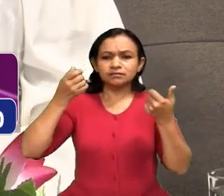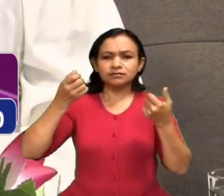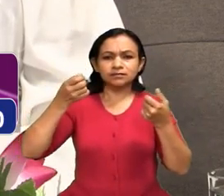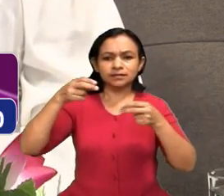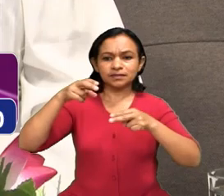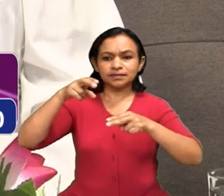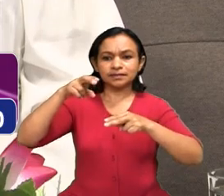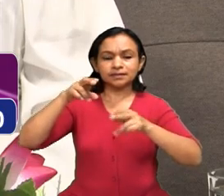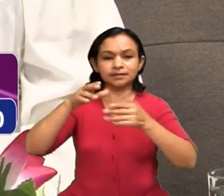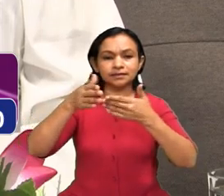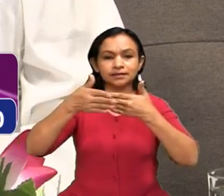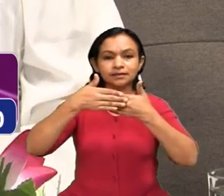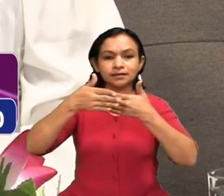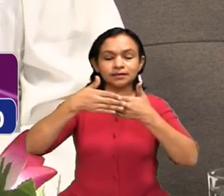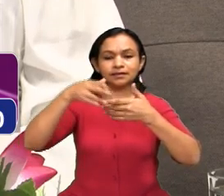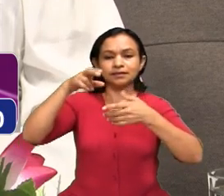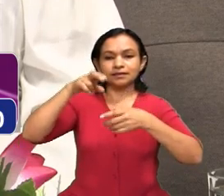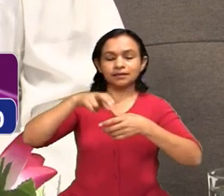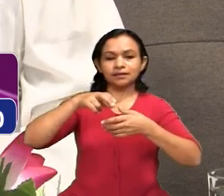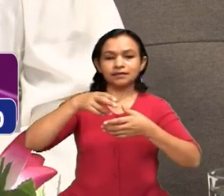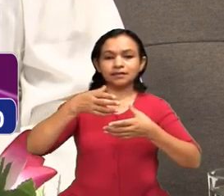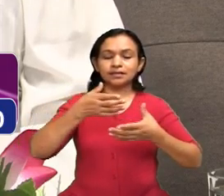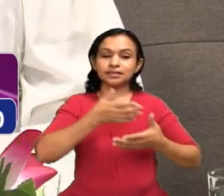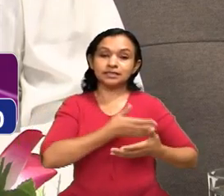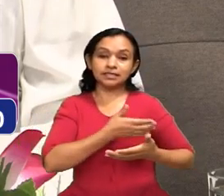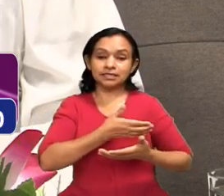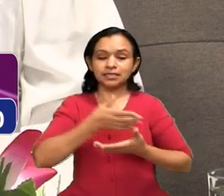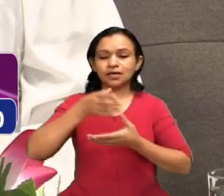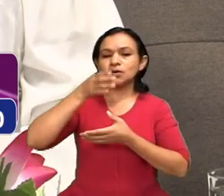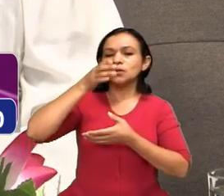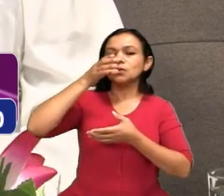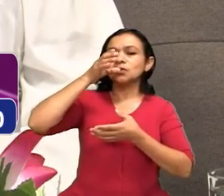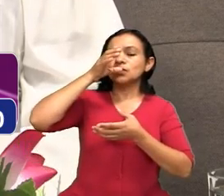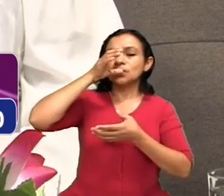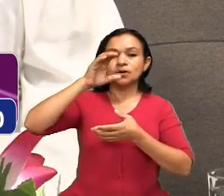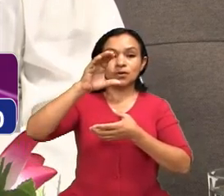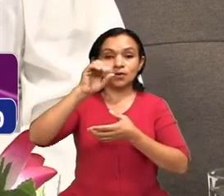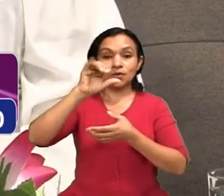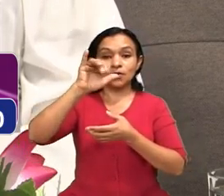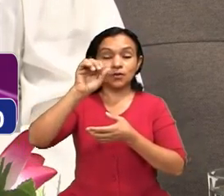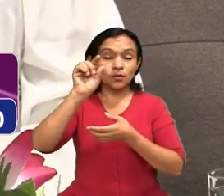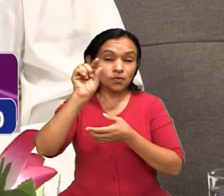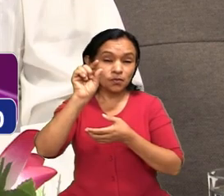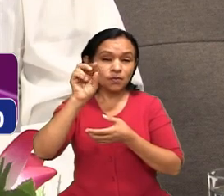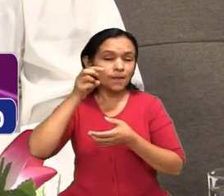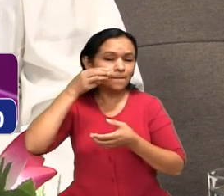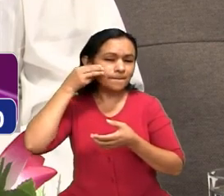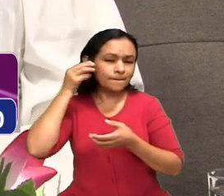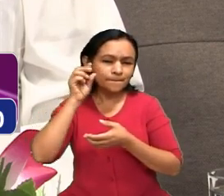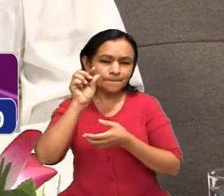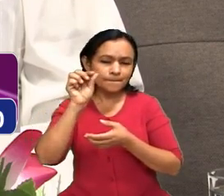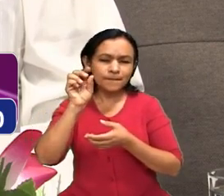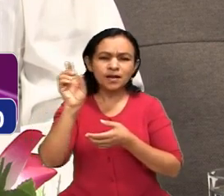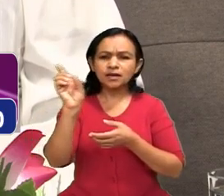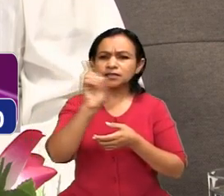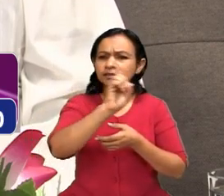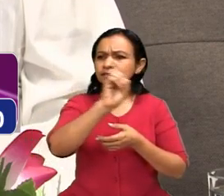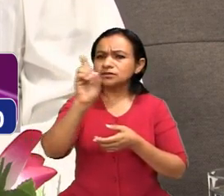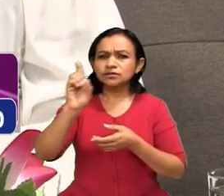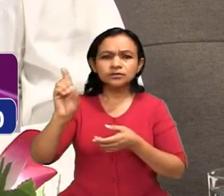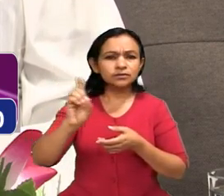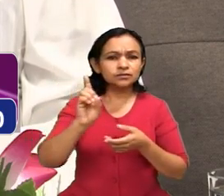una puerta con una jícara de chicha de maíz o de coyol, oí decir en dónde